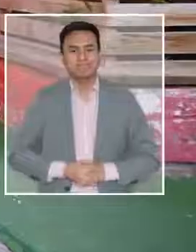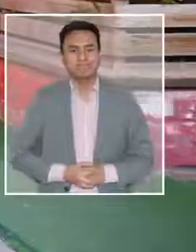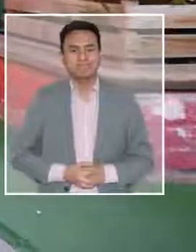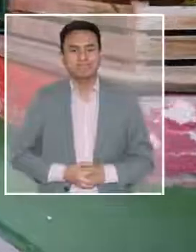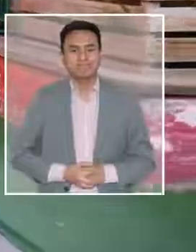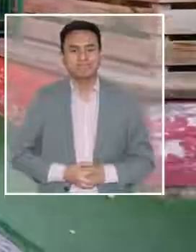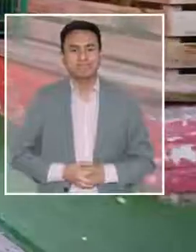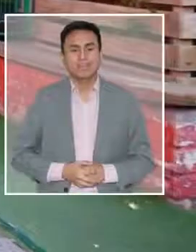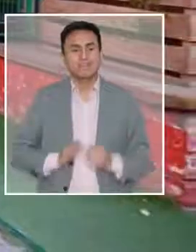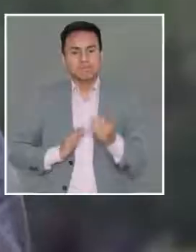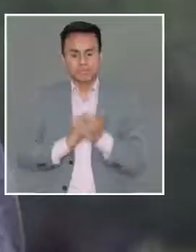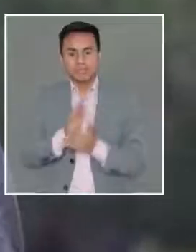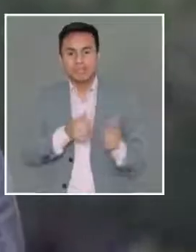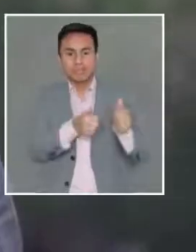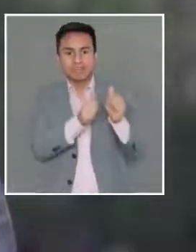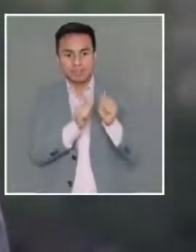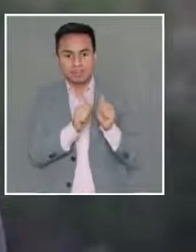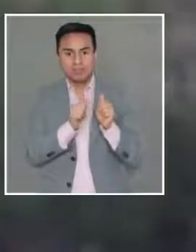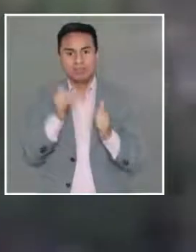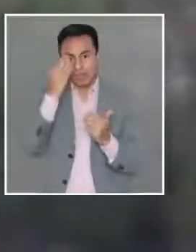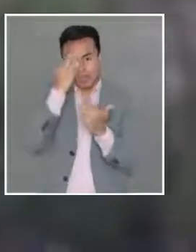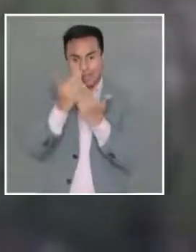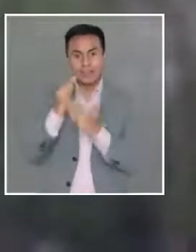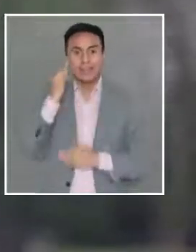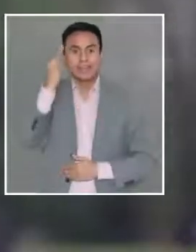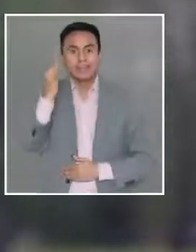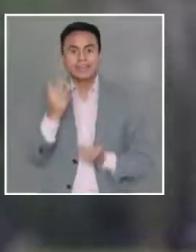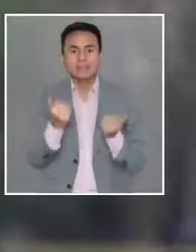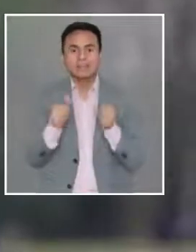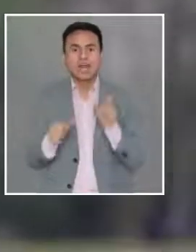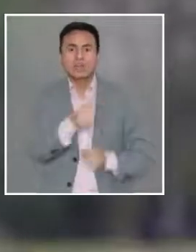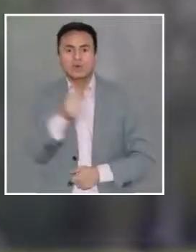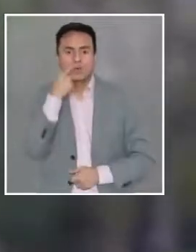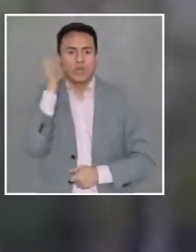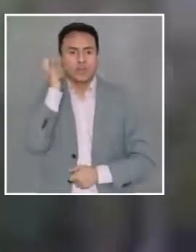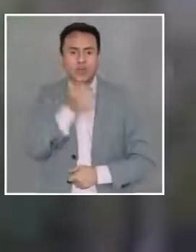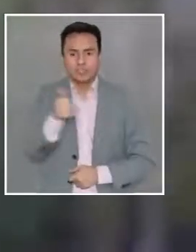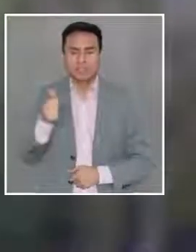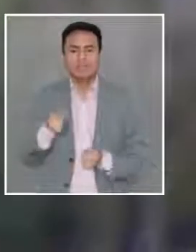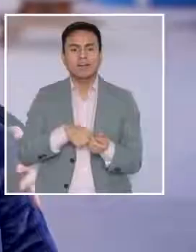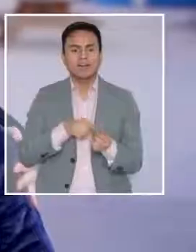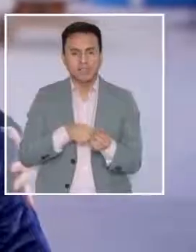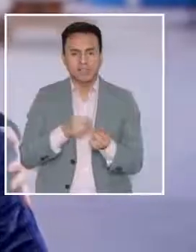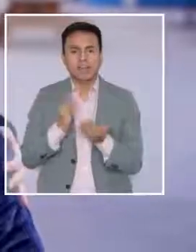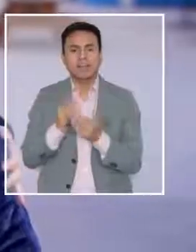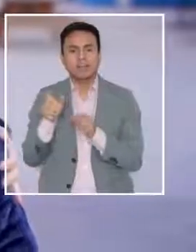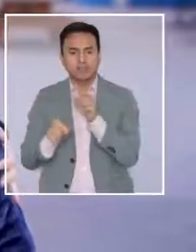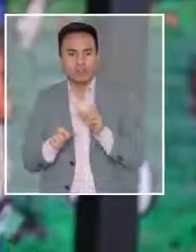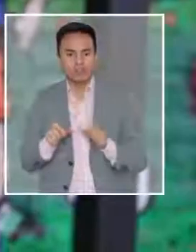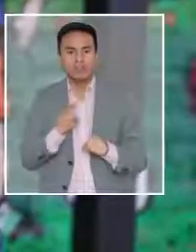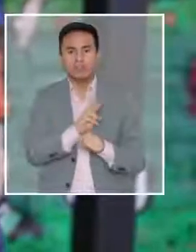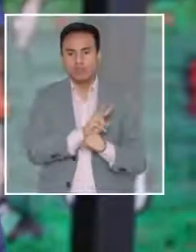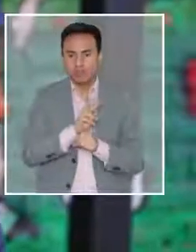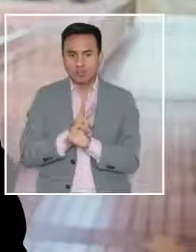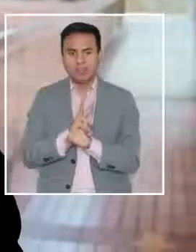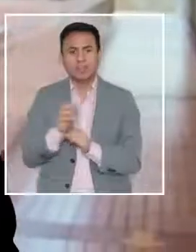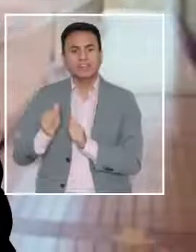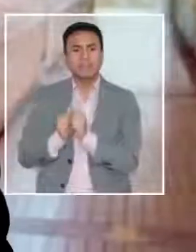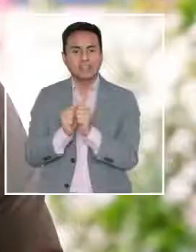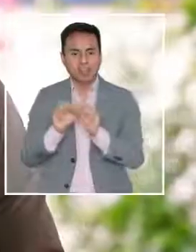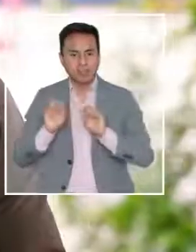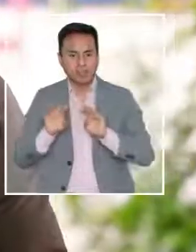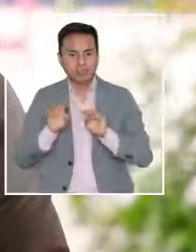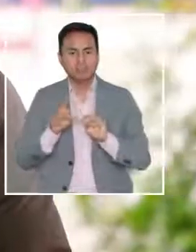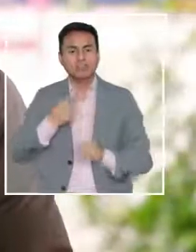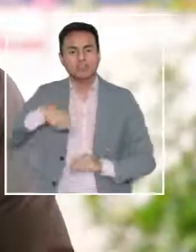imposible. Para enfrentar el gran desafío que tenemos por delante, los necesitamos a todas y a todos. Familias, estudiantes,